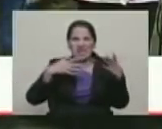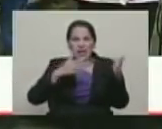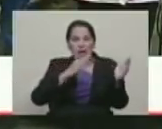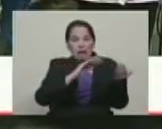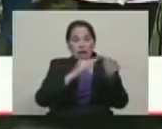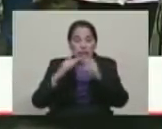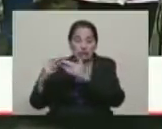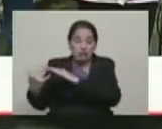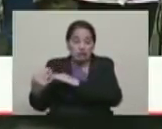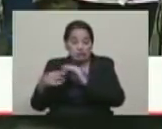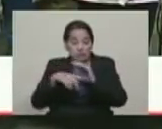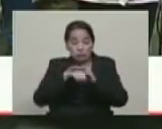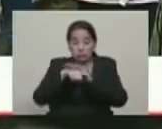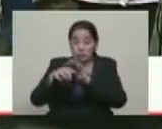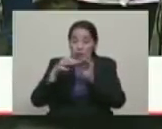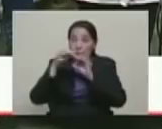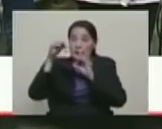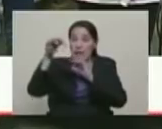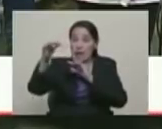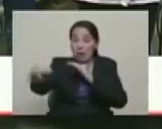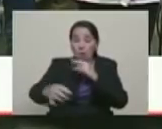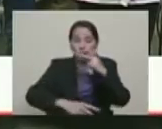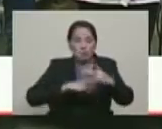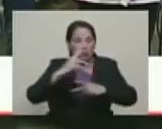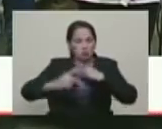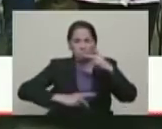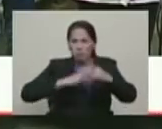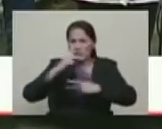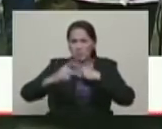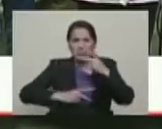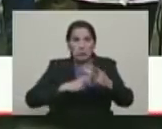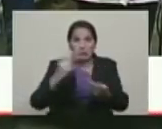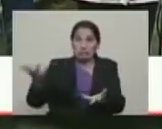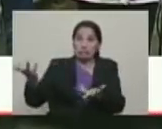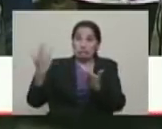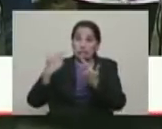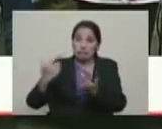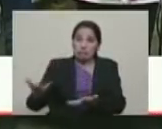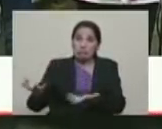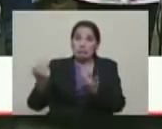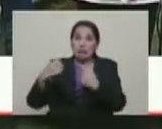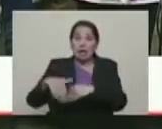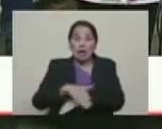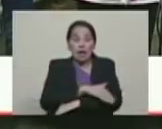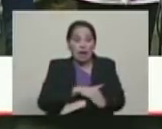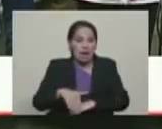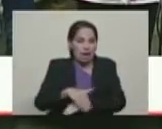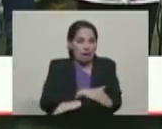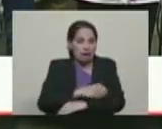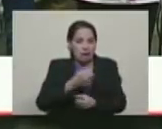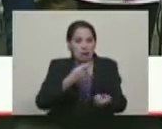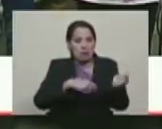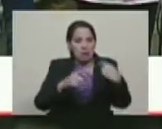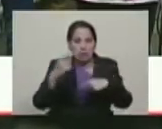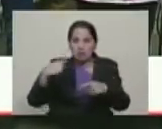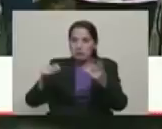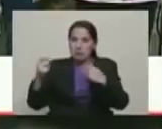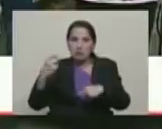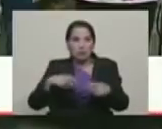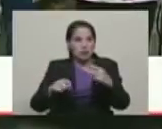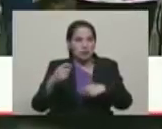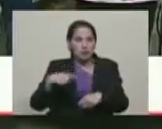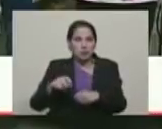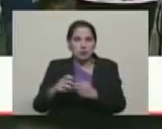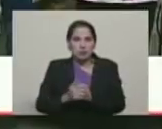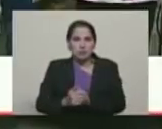que producen el más allá y que llevan el producto a la calle. Que están llevando el producto a la calle, a